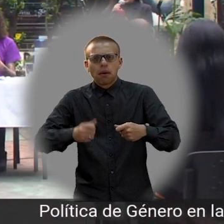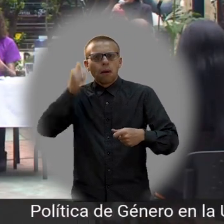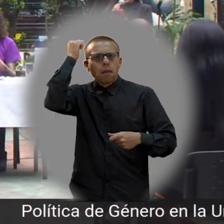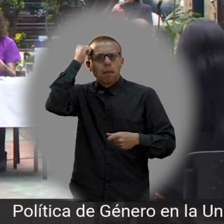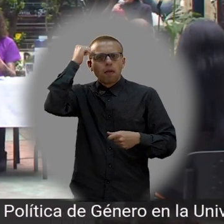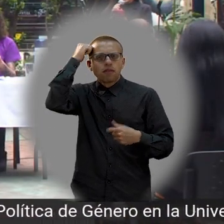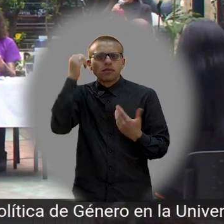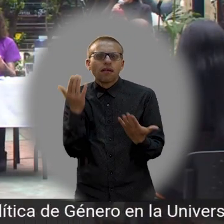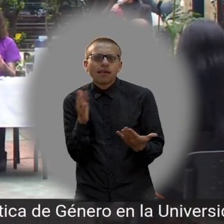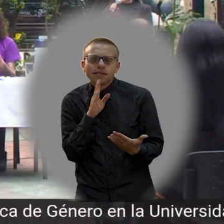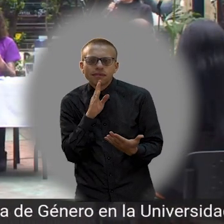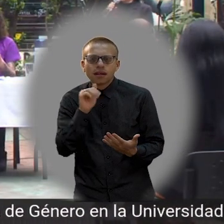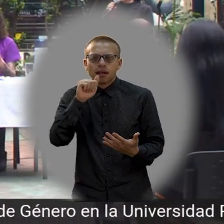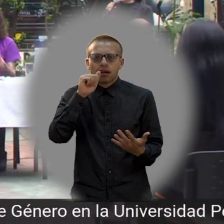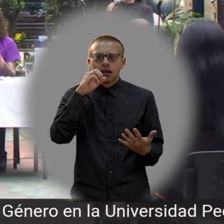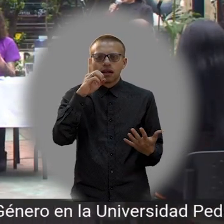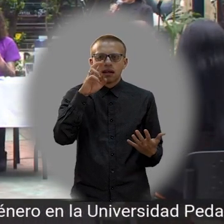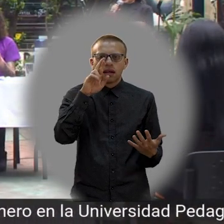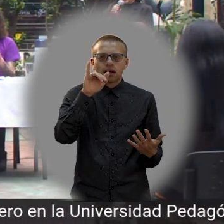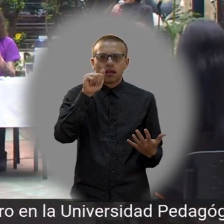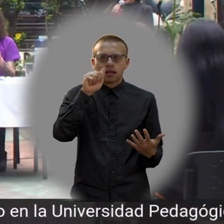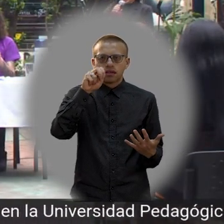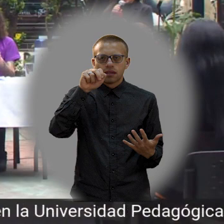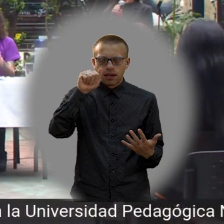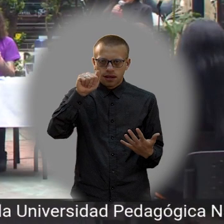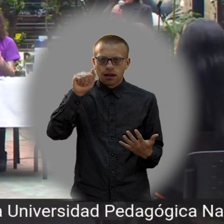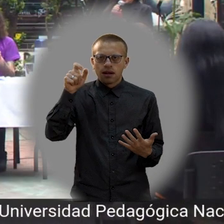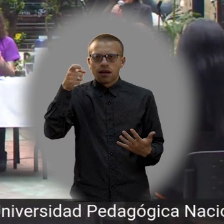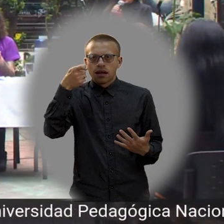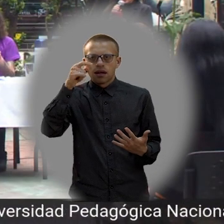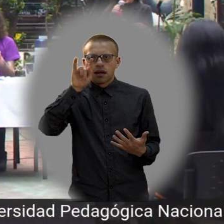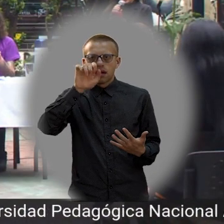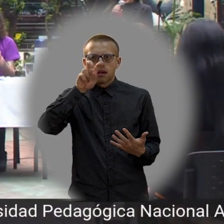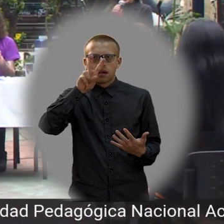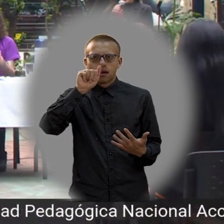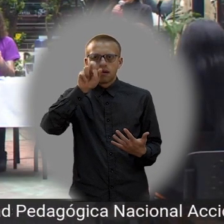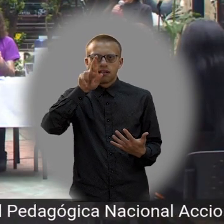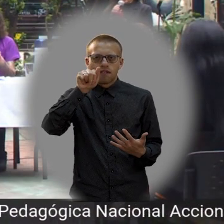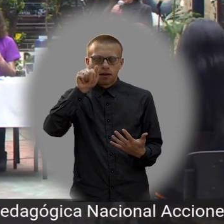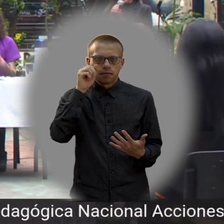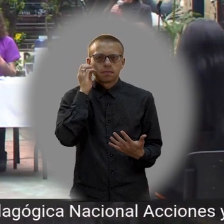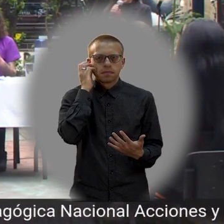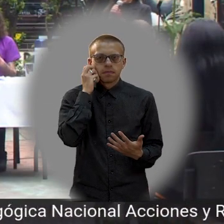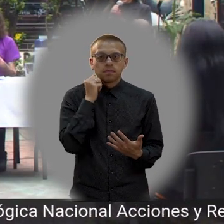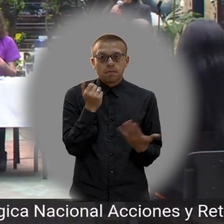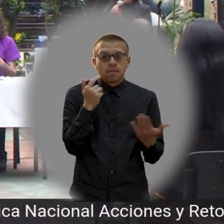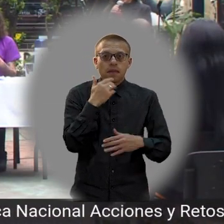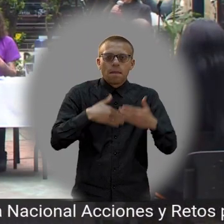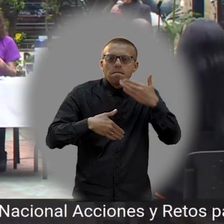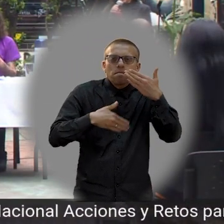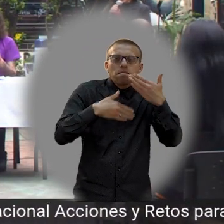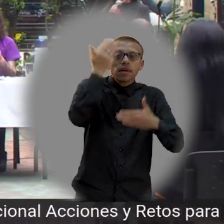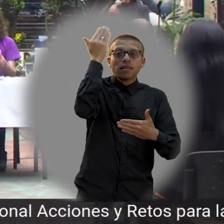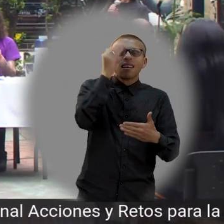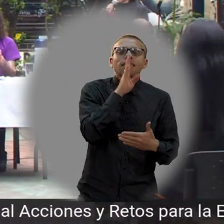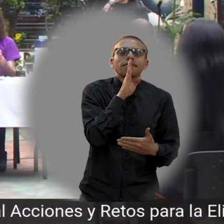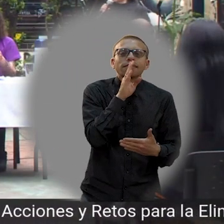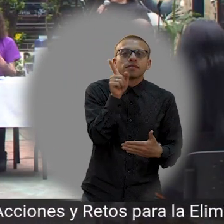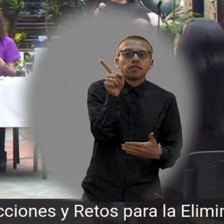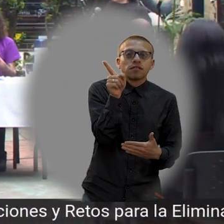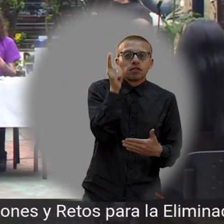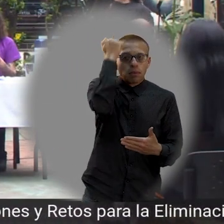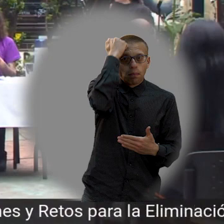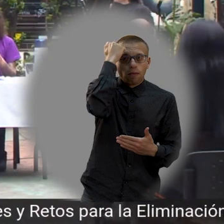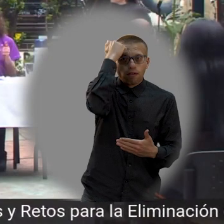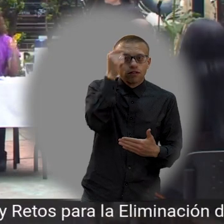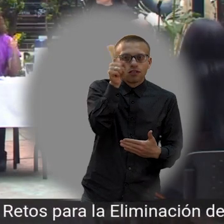profesora Adriana Guevara. Vamos entonces a dar inicio a este panel que va a ser dirigido por la profesora Sonia Mireya Torres.